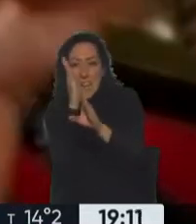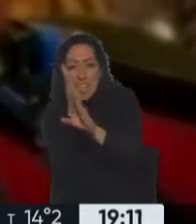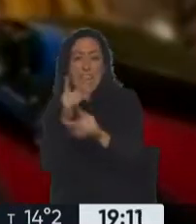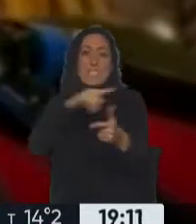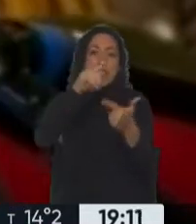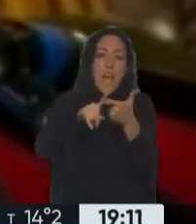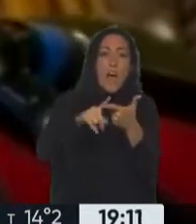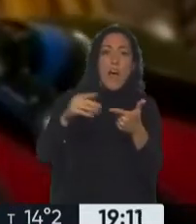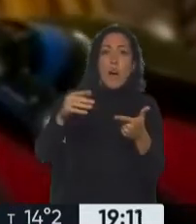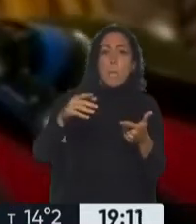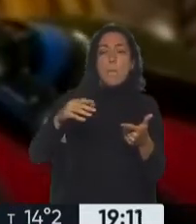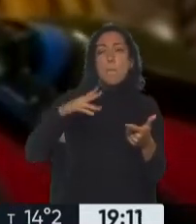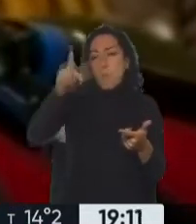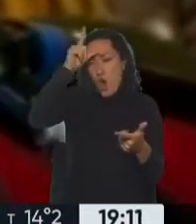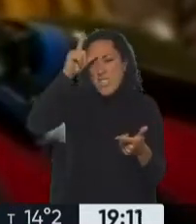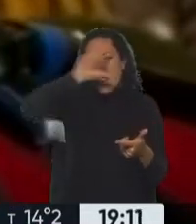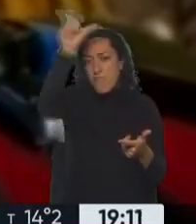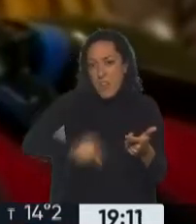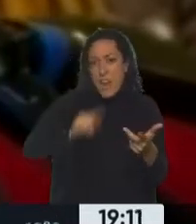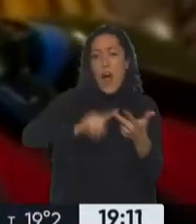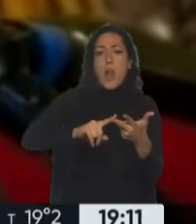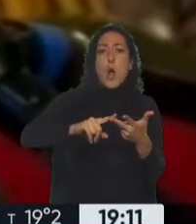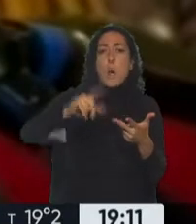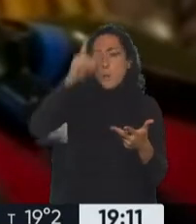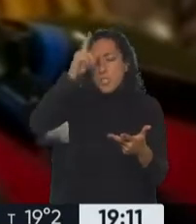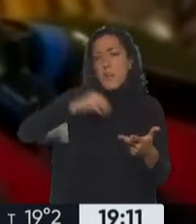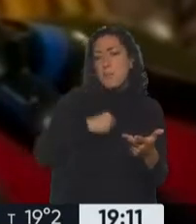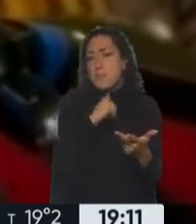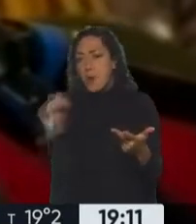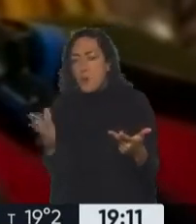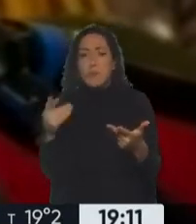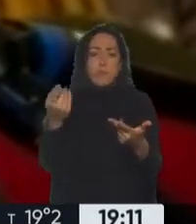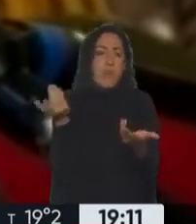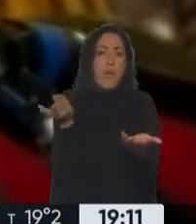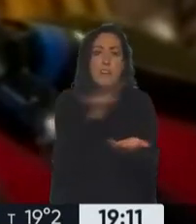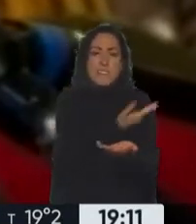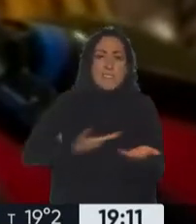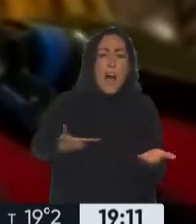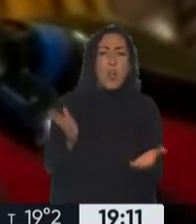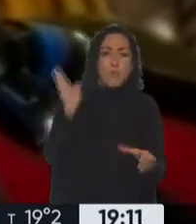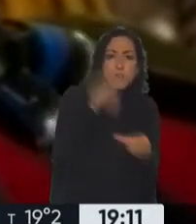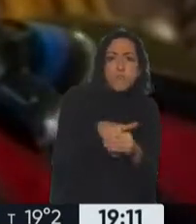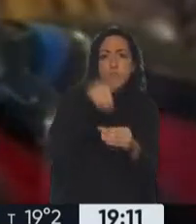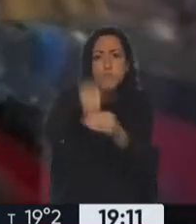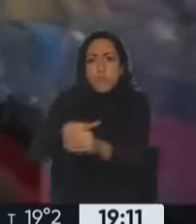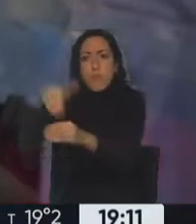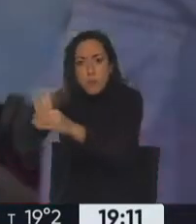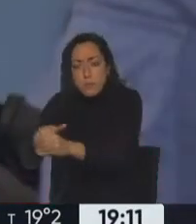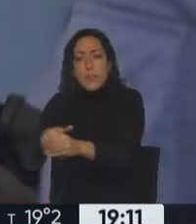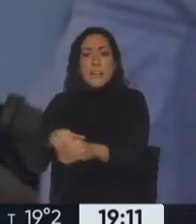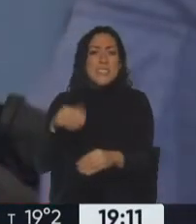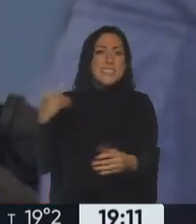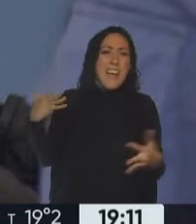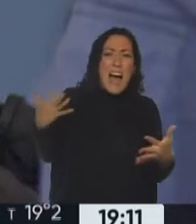propia bonaerense, otras fuerzas de seguridad que intervinieron desde el Estado y creemos que es necesario que, habiendo pasado